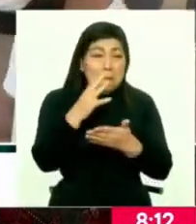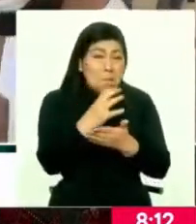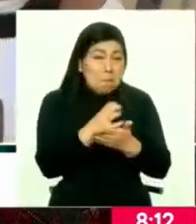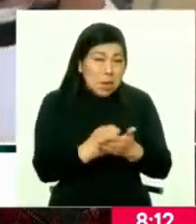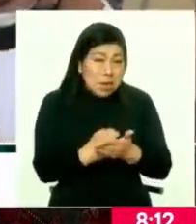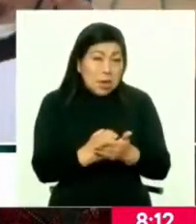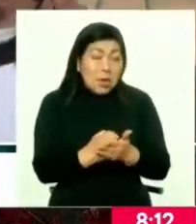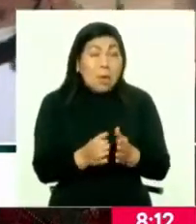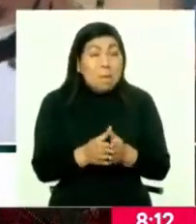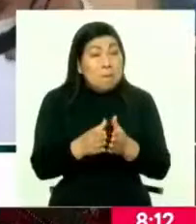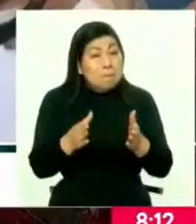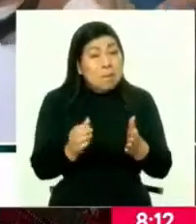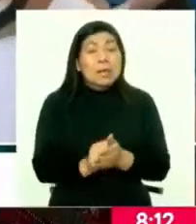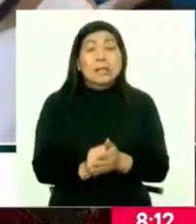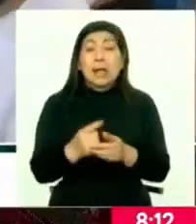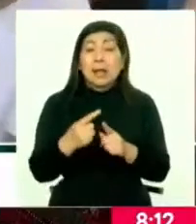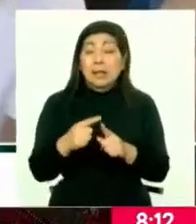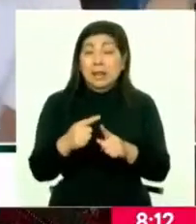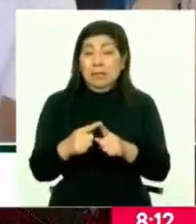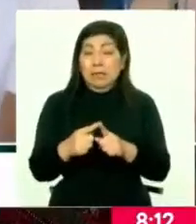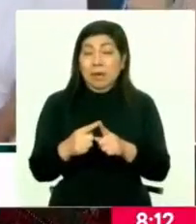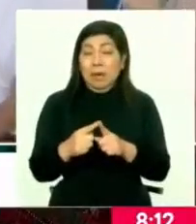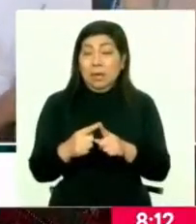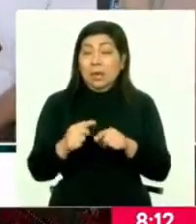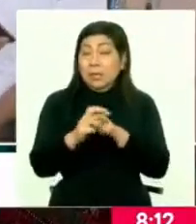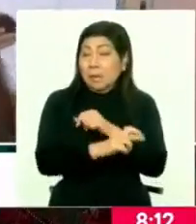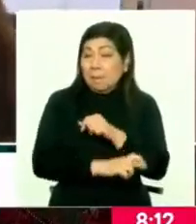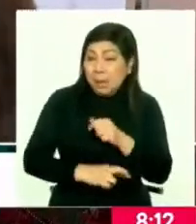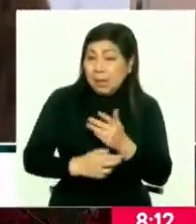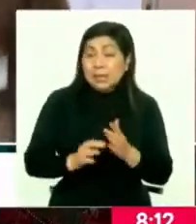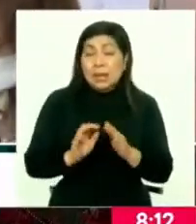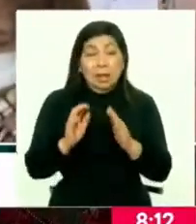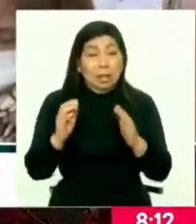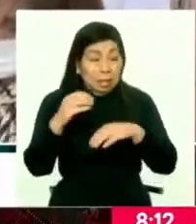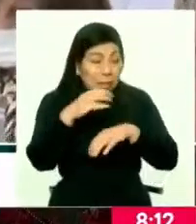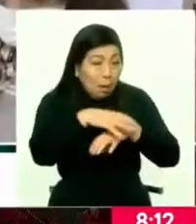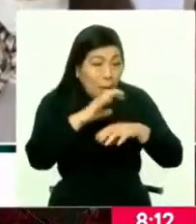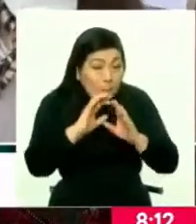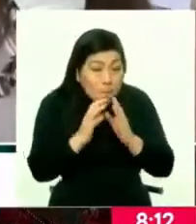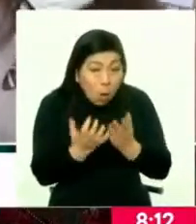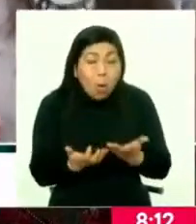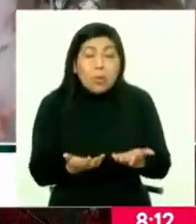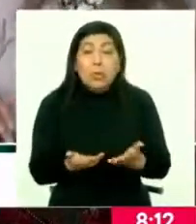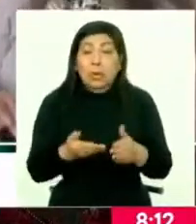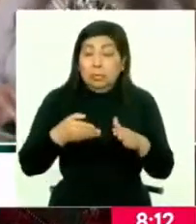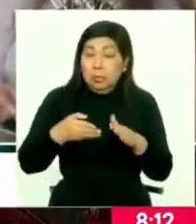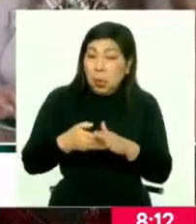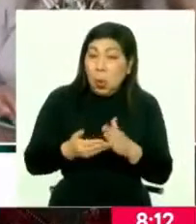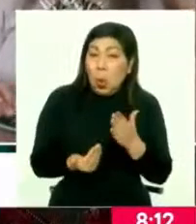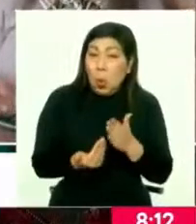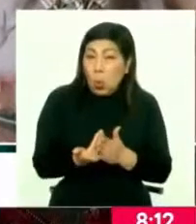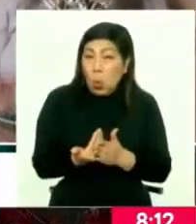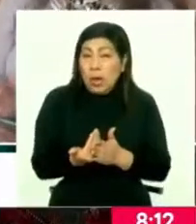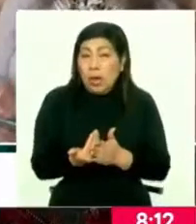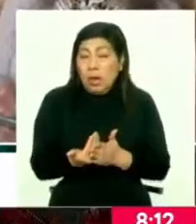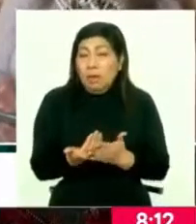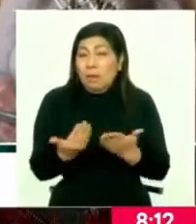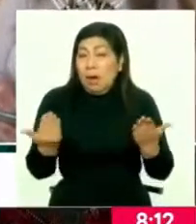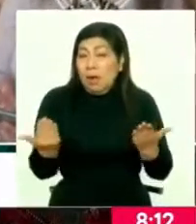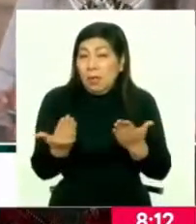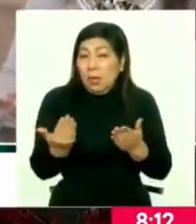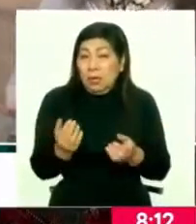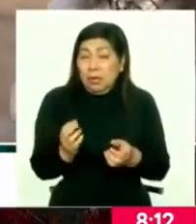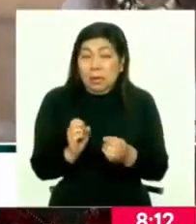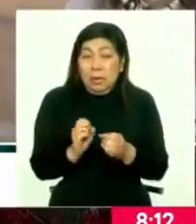disminuido tremendamente en diferentes partes del mundo. ¿Estaríamos ingresando a una nueva fase donde